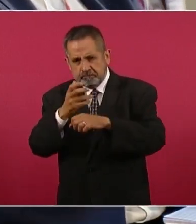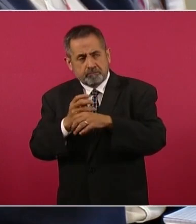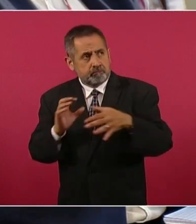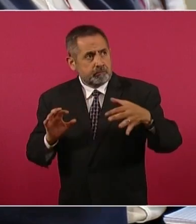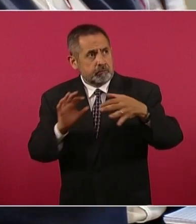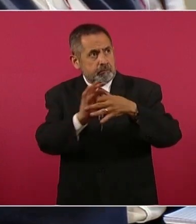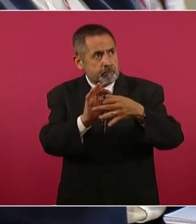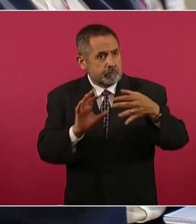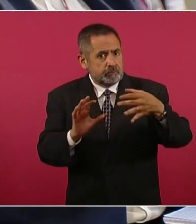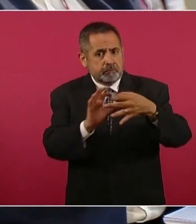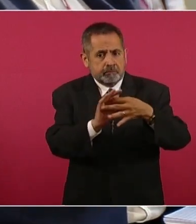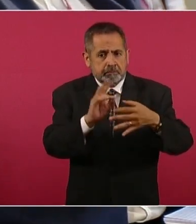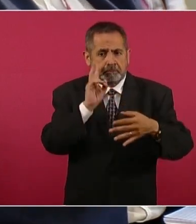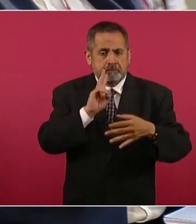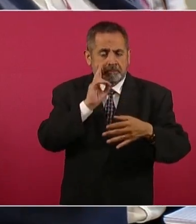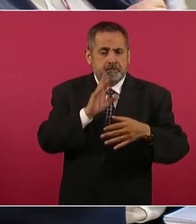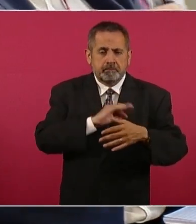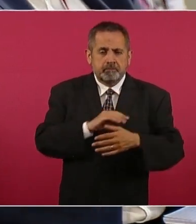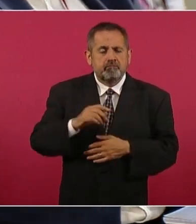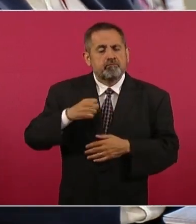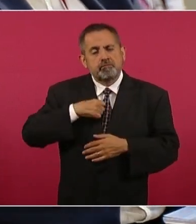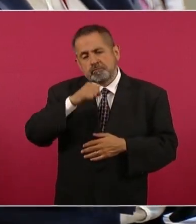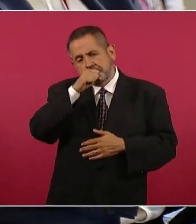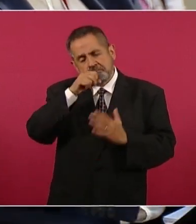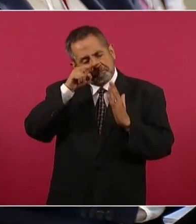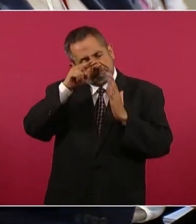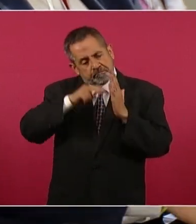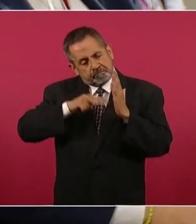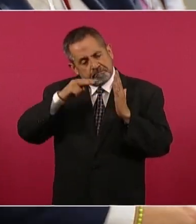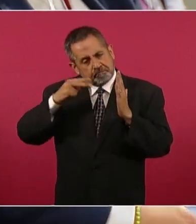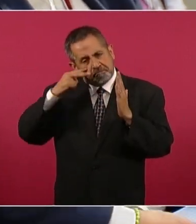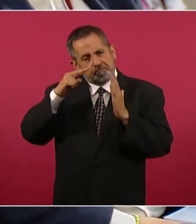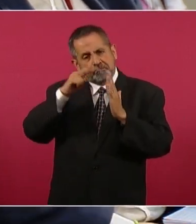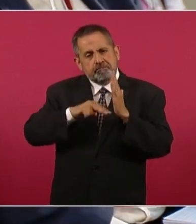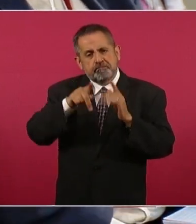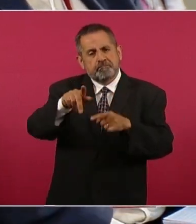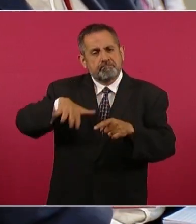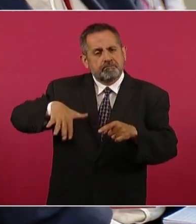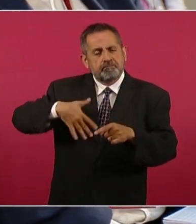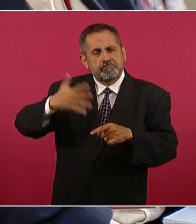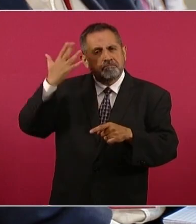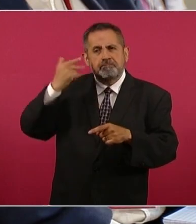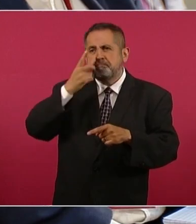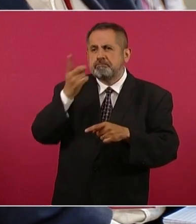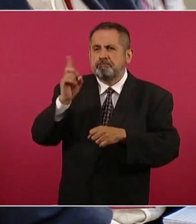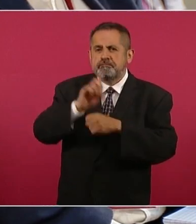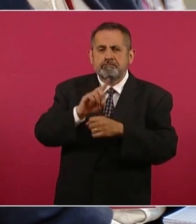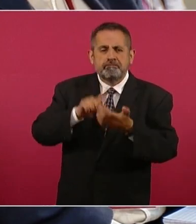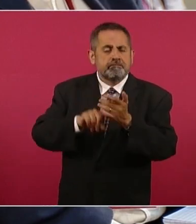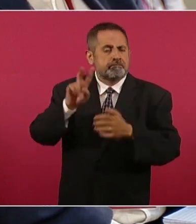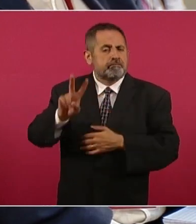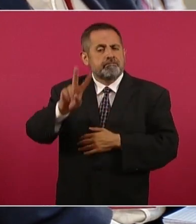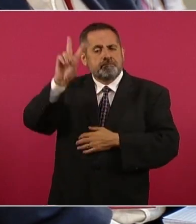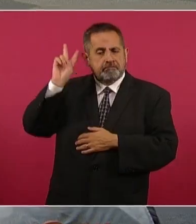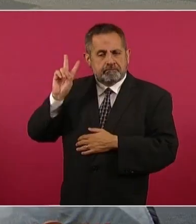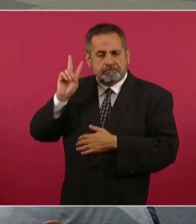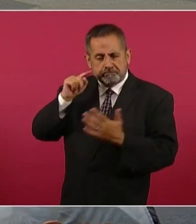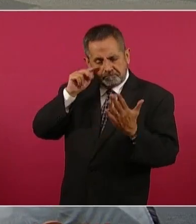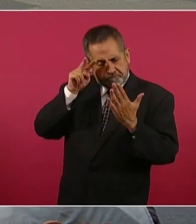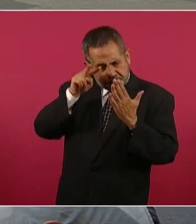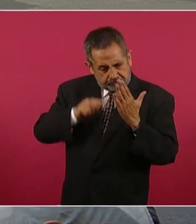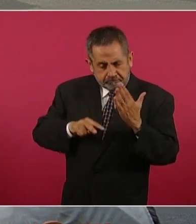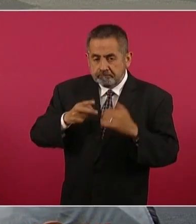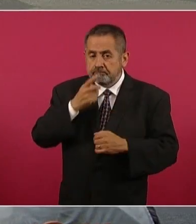atención el decálogo que dijo usted el viernes pasado, donde